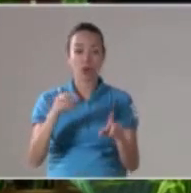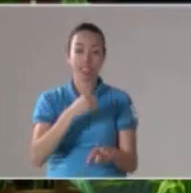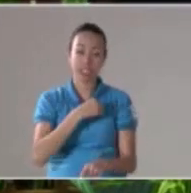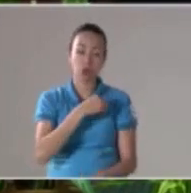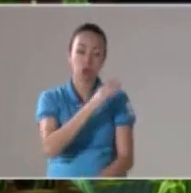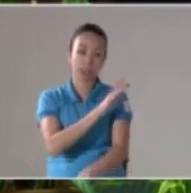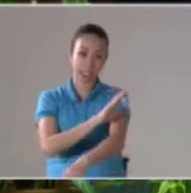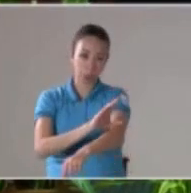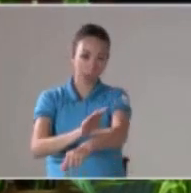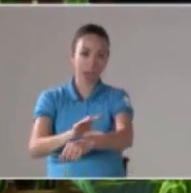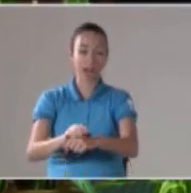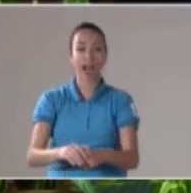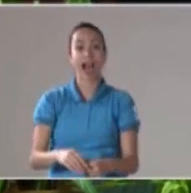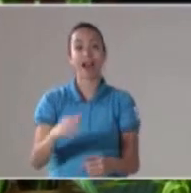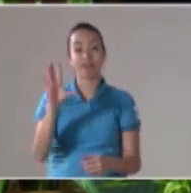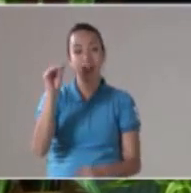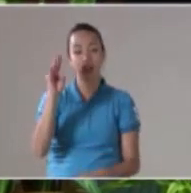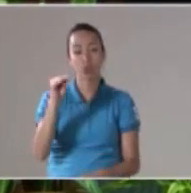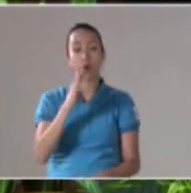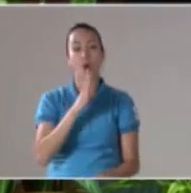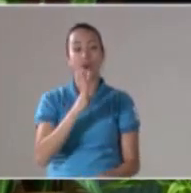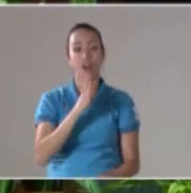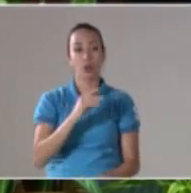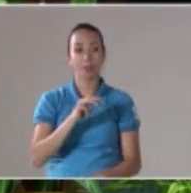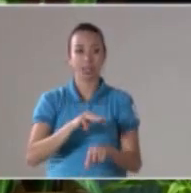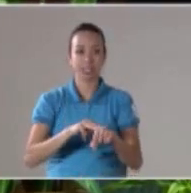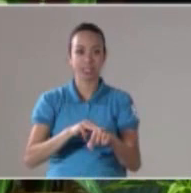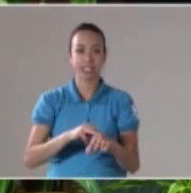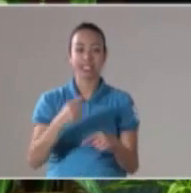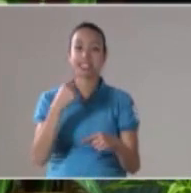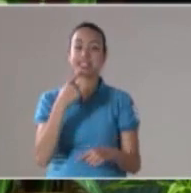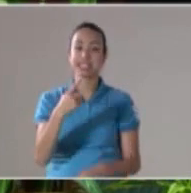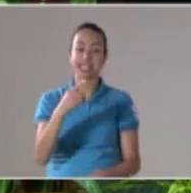Dice de la siguiente manera, Salmo 23:3: